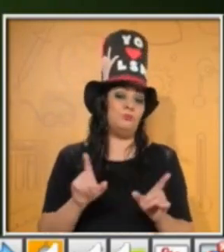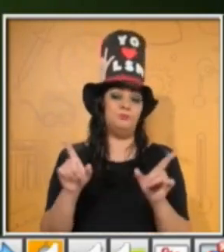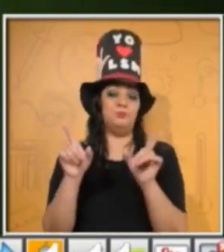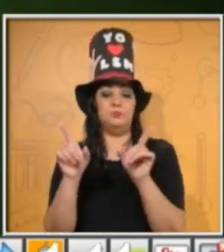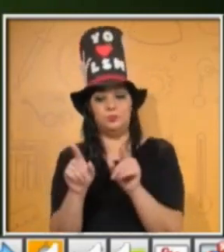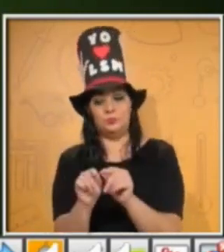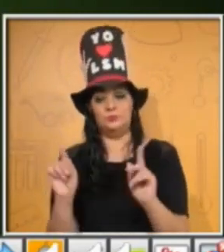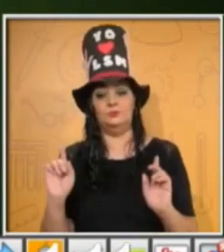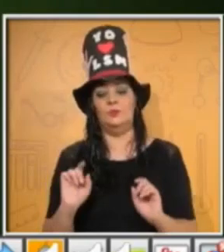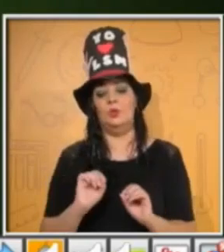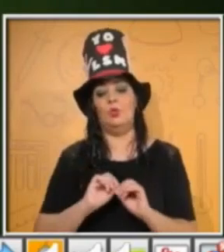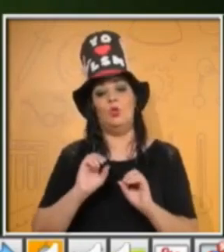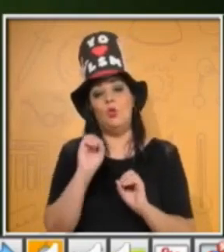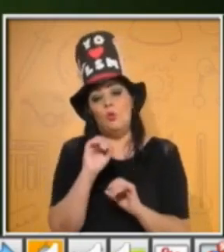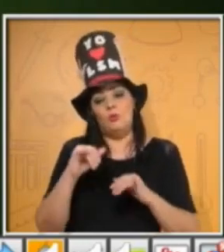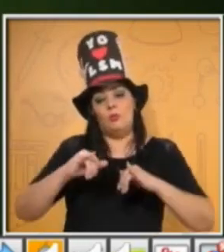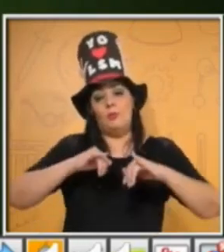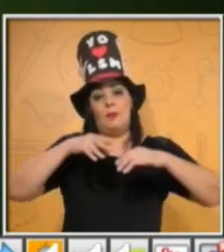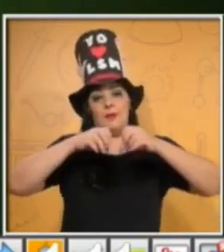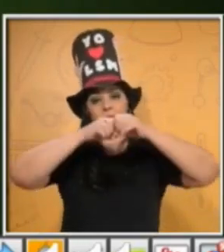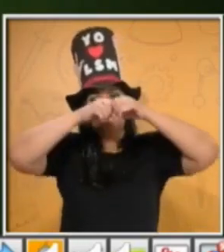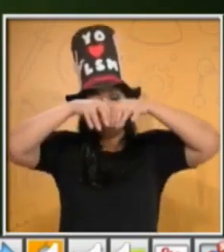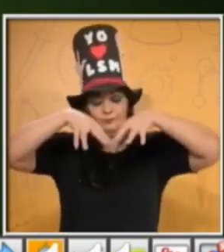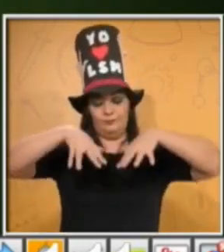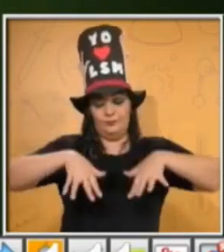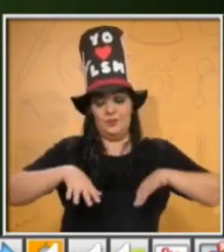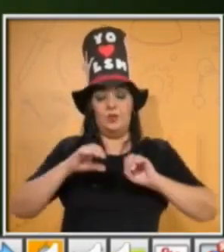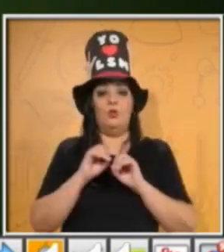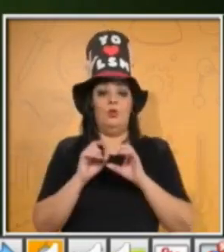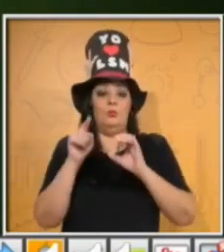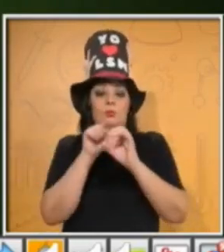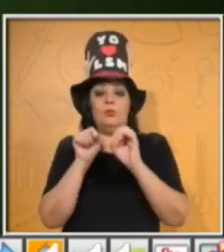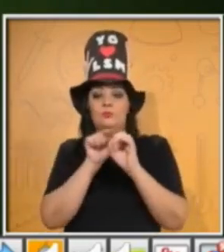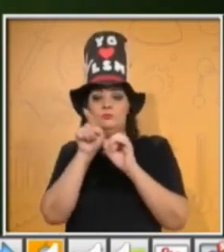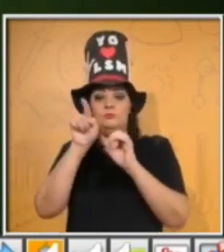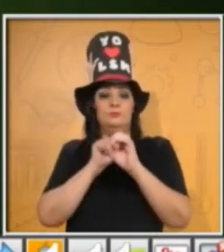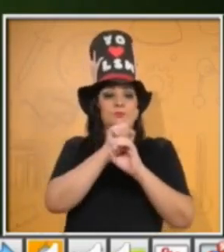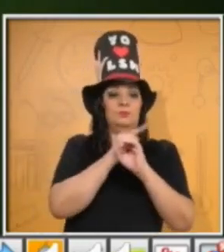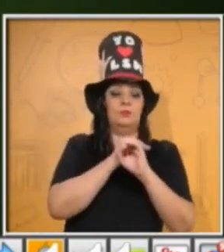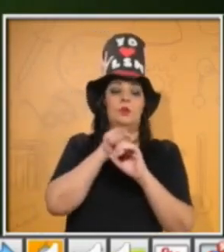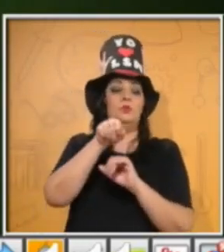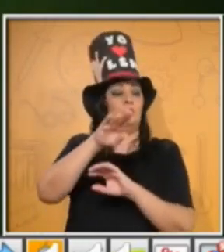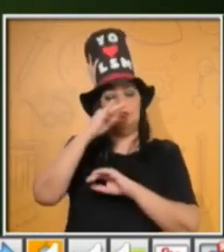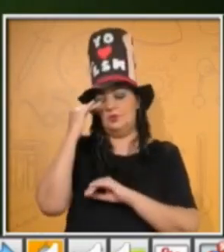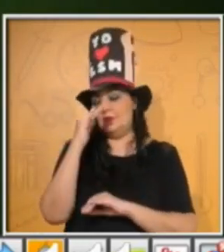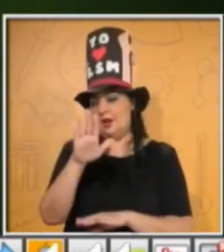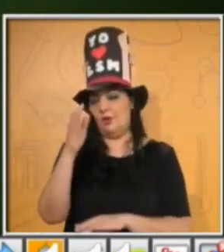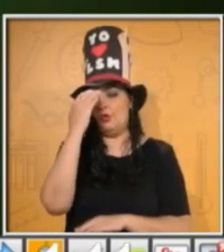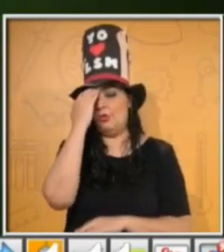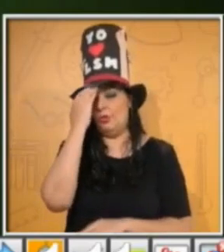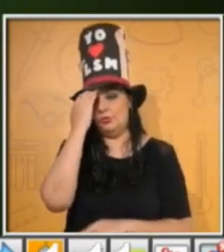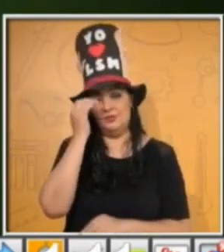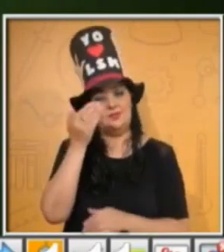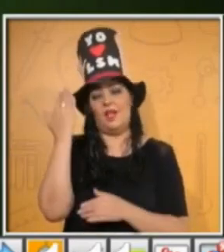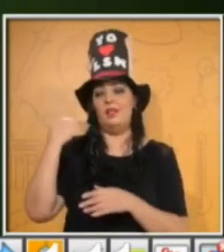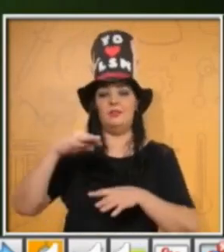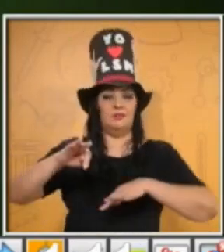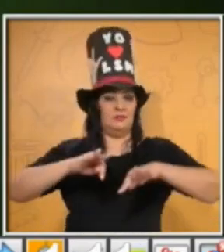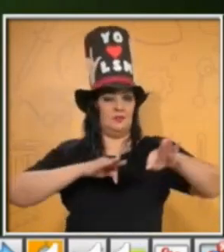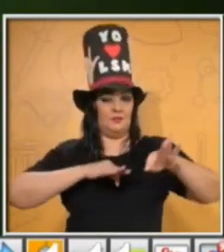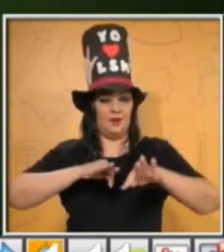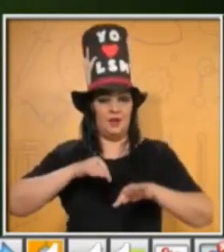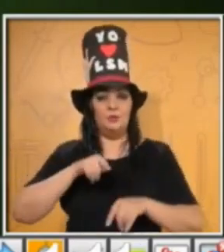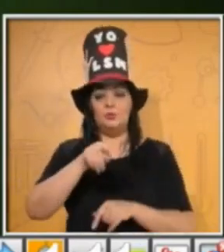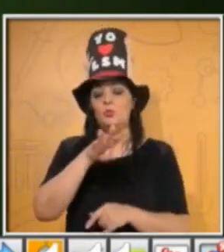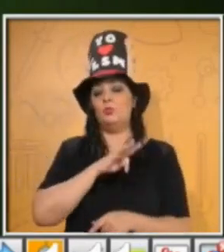párrafos, un mapa conceptual o un mapa mental. Cualquiera de estos ya los conoces y los has trabajado anteriormente, entonces tú vas a tener la libertad